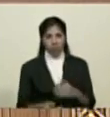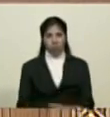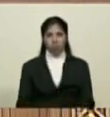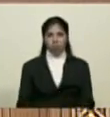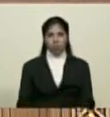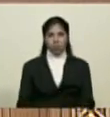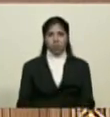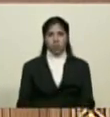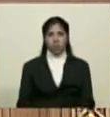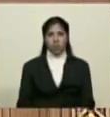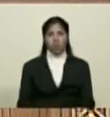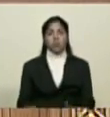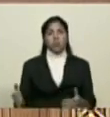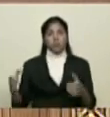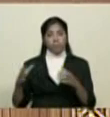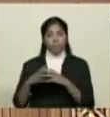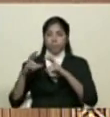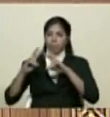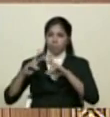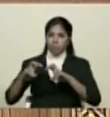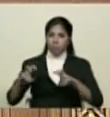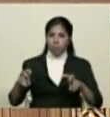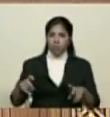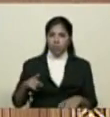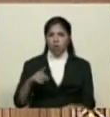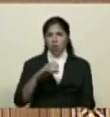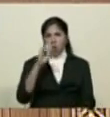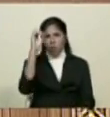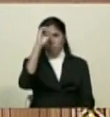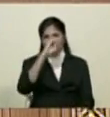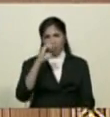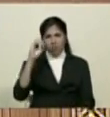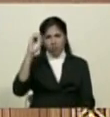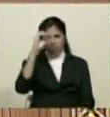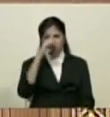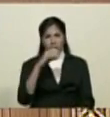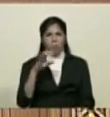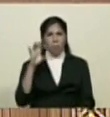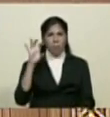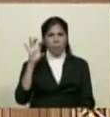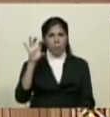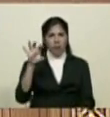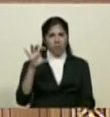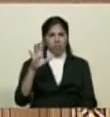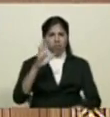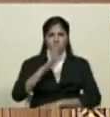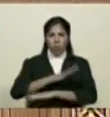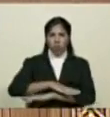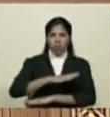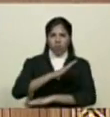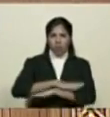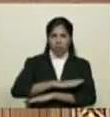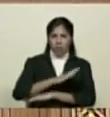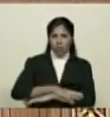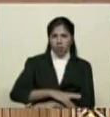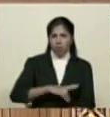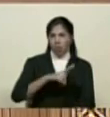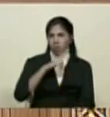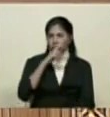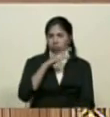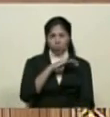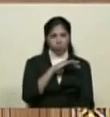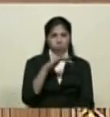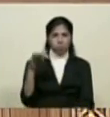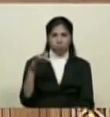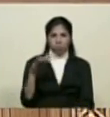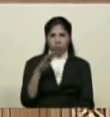ver qué dirá el país de la actitud degradante del Ministerio Público